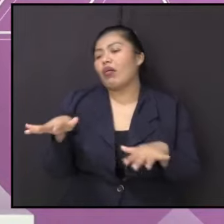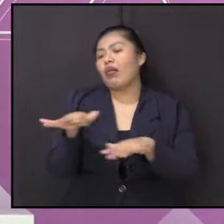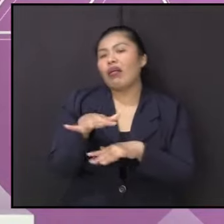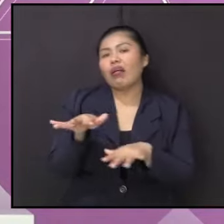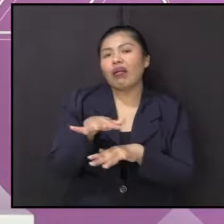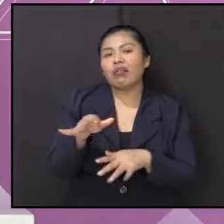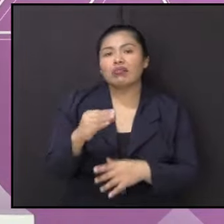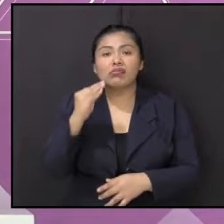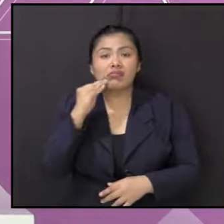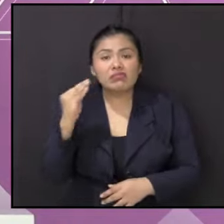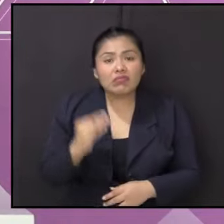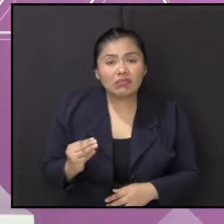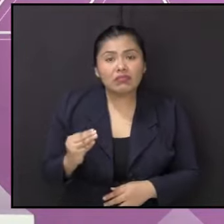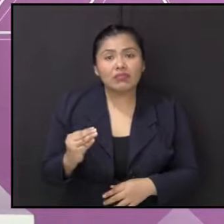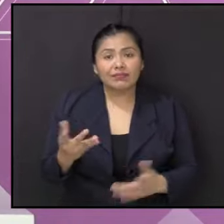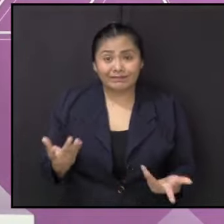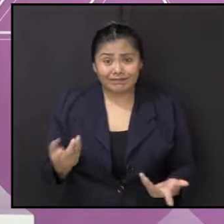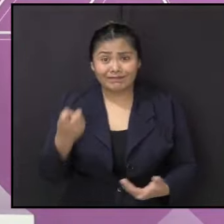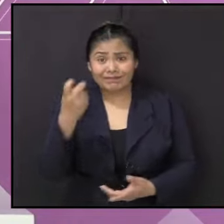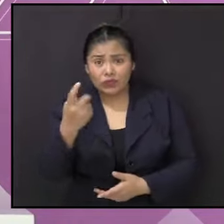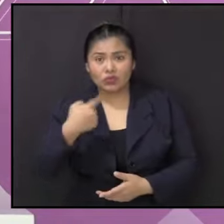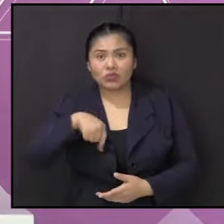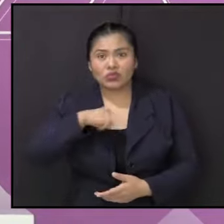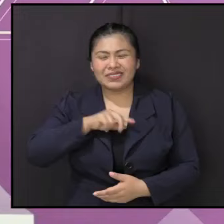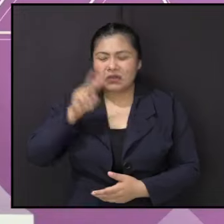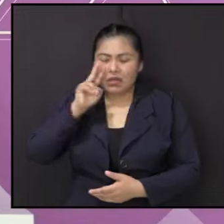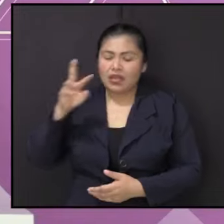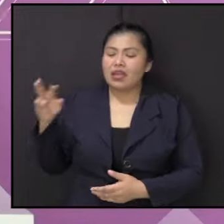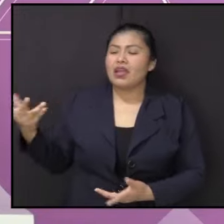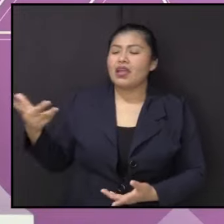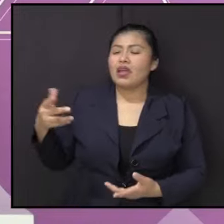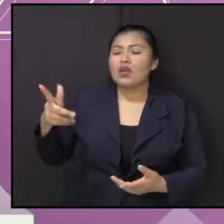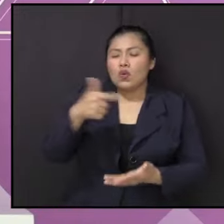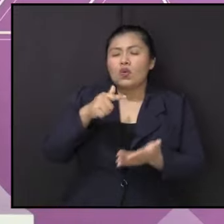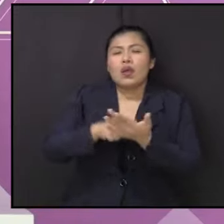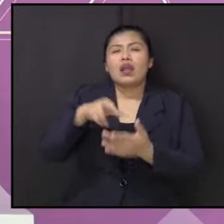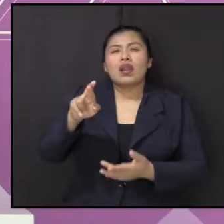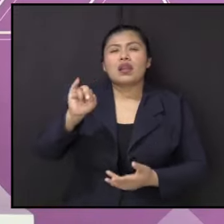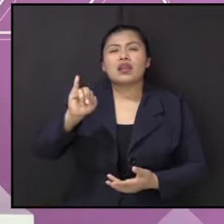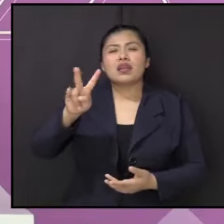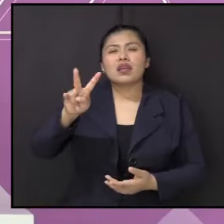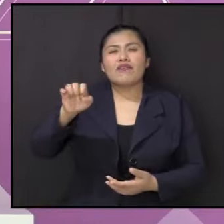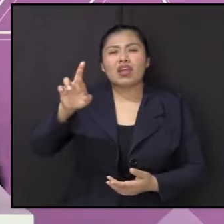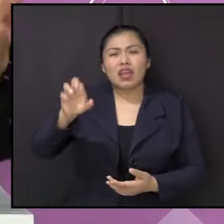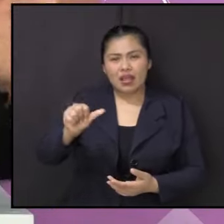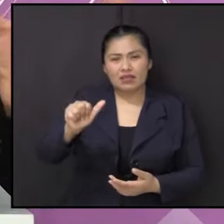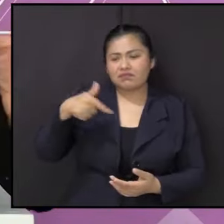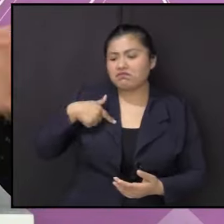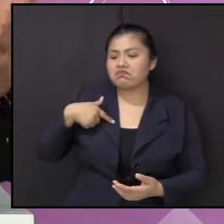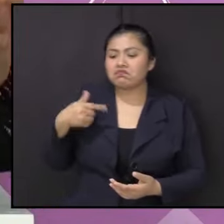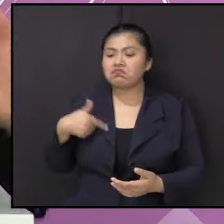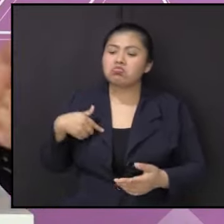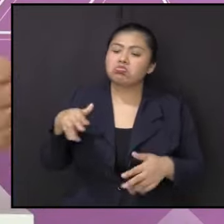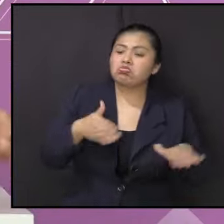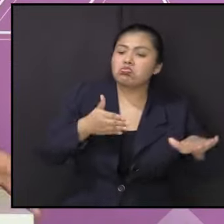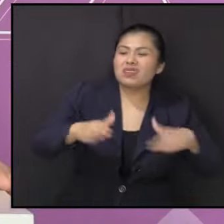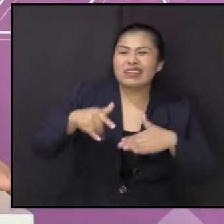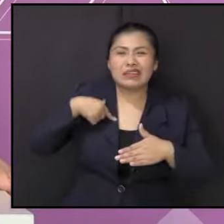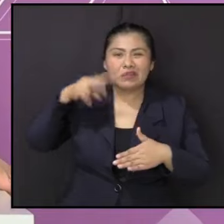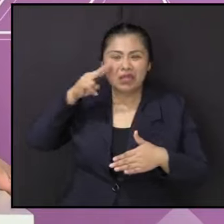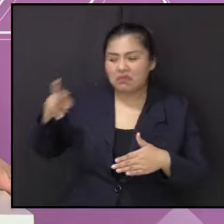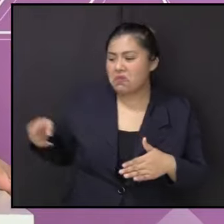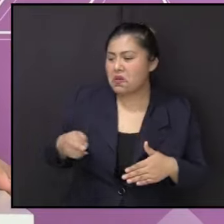hemos tenido y cometido errores. Al caminar por la ribera y ver, por ejemplo, a esos amigos campesinos en lanchas totalmente rotas, que